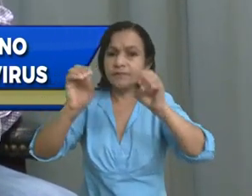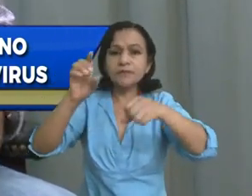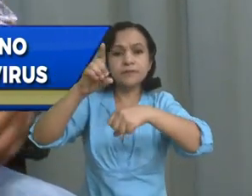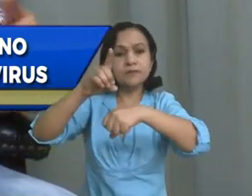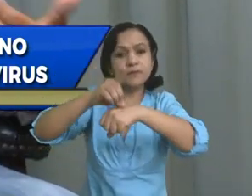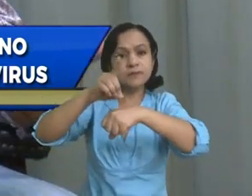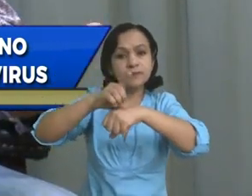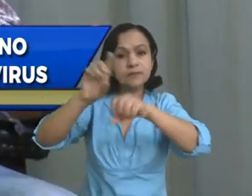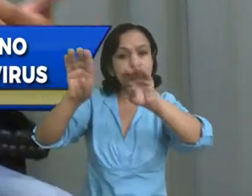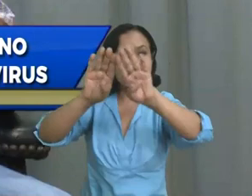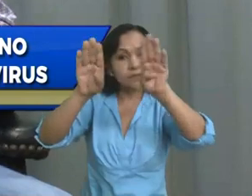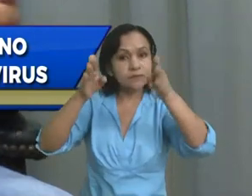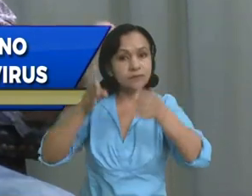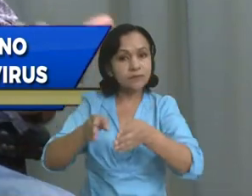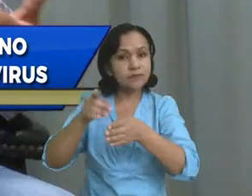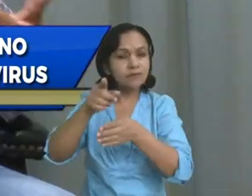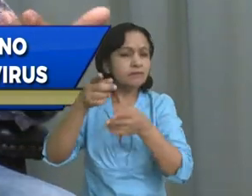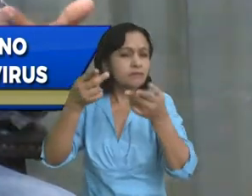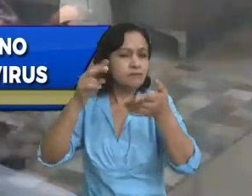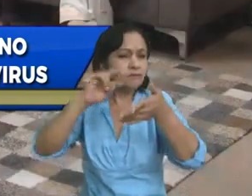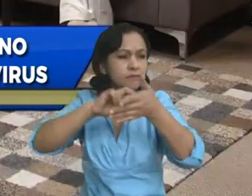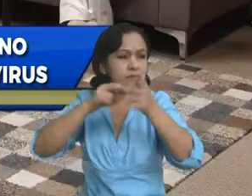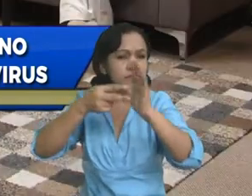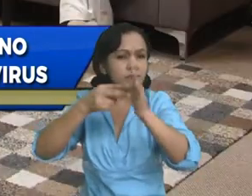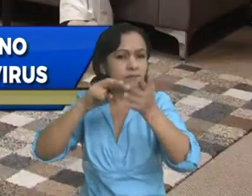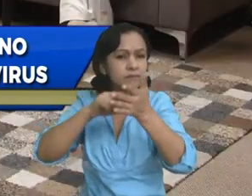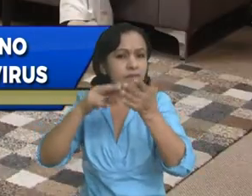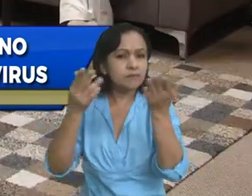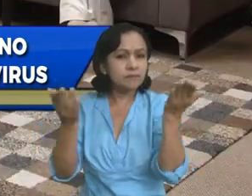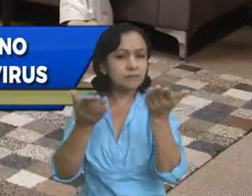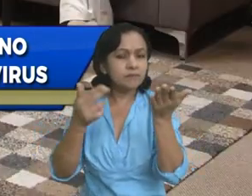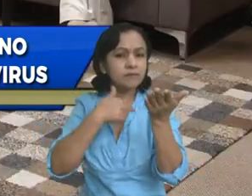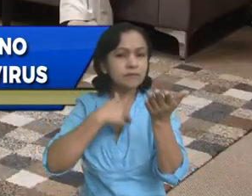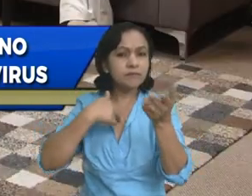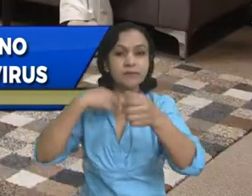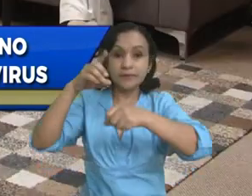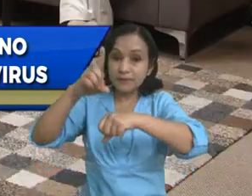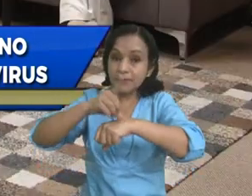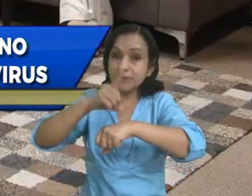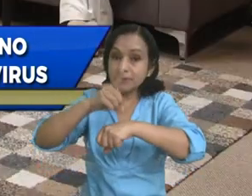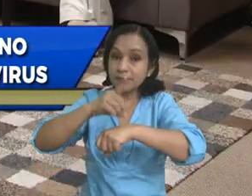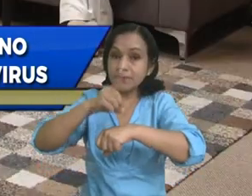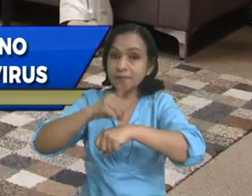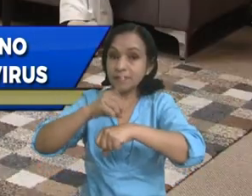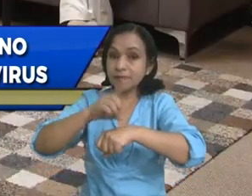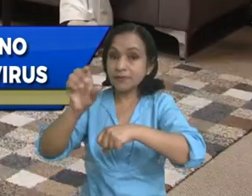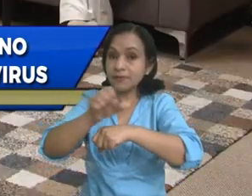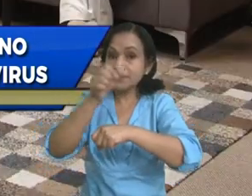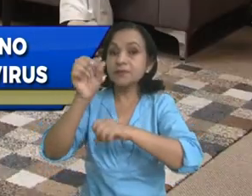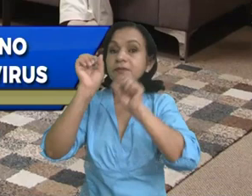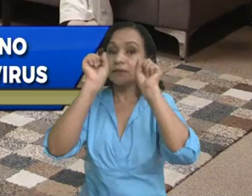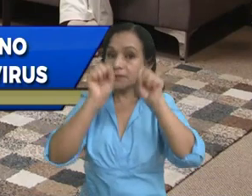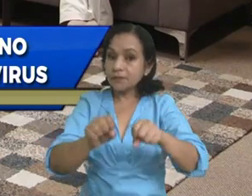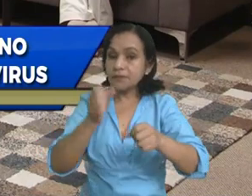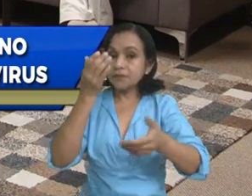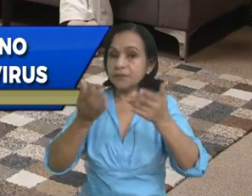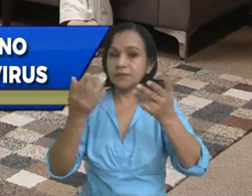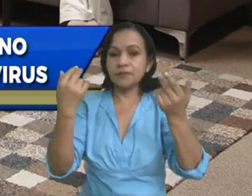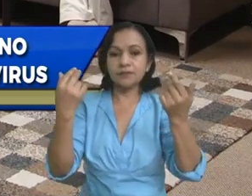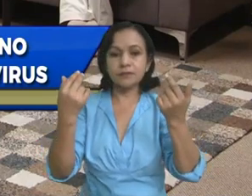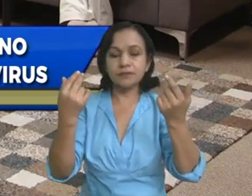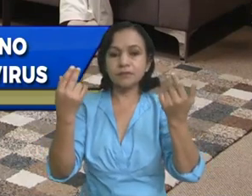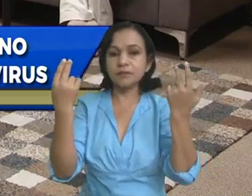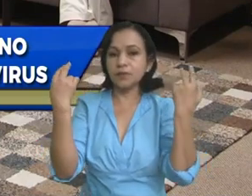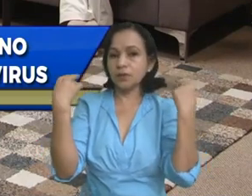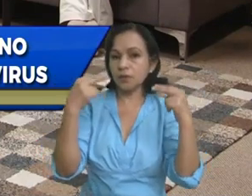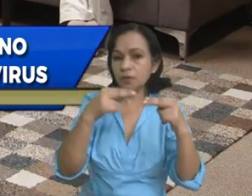un poquito lo que significa esta vinculación, en este caso de médico, pero también puede ser en otro momento con docente o con